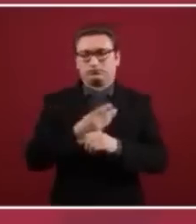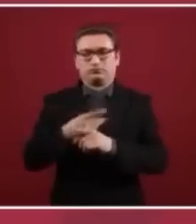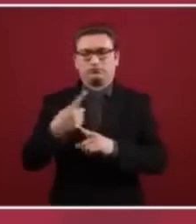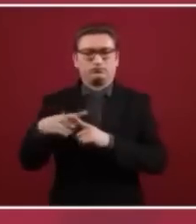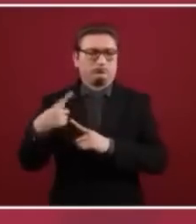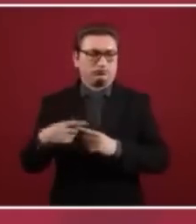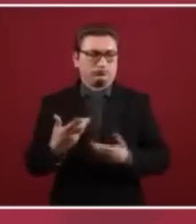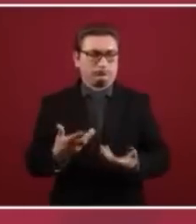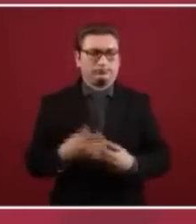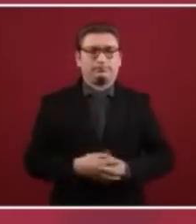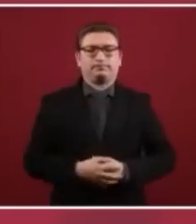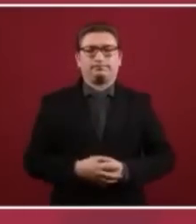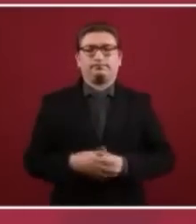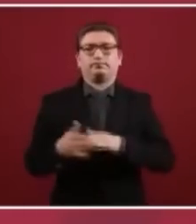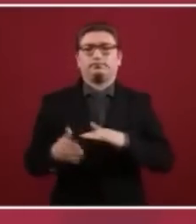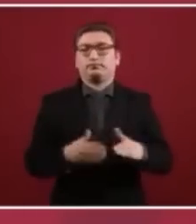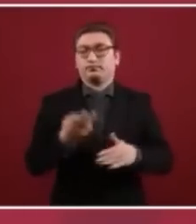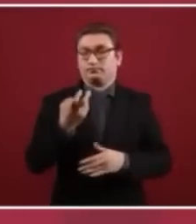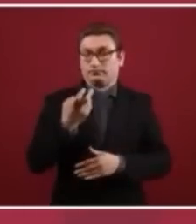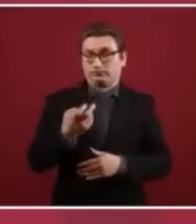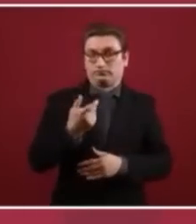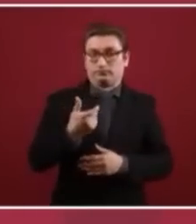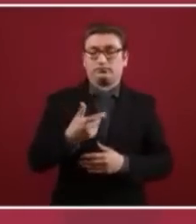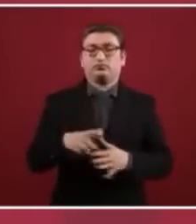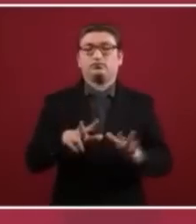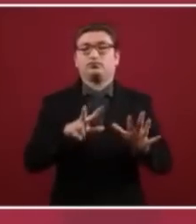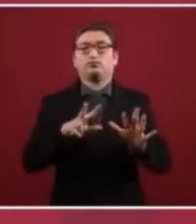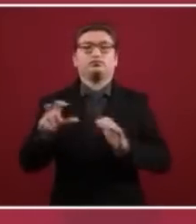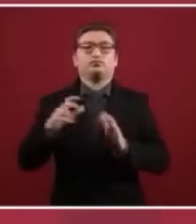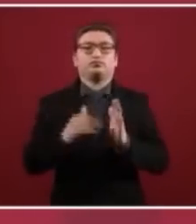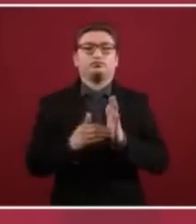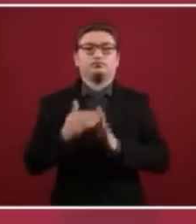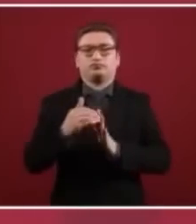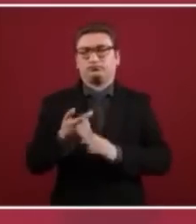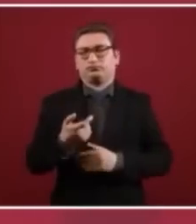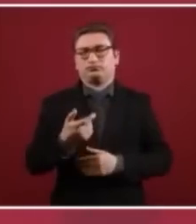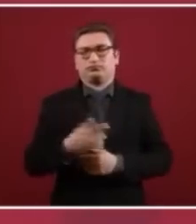Ahora vamos a ejercer en presidencia 800 millones.